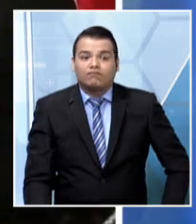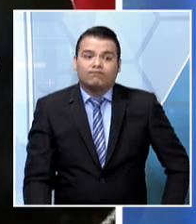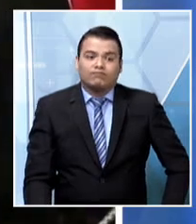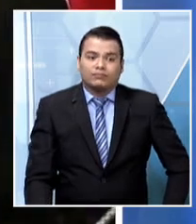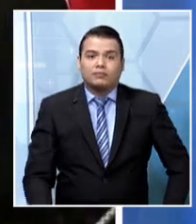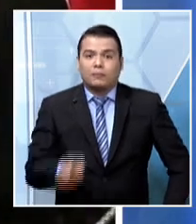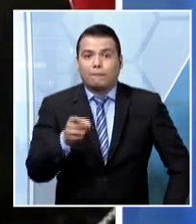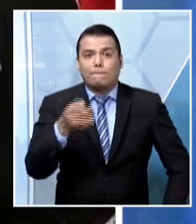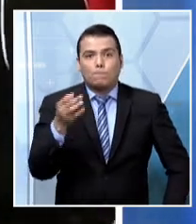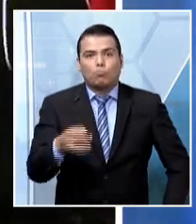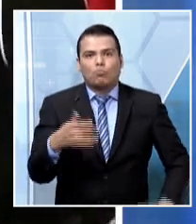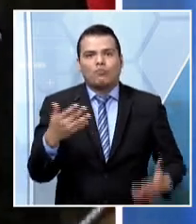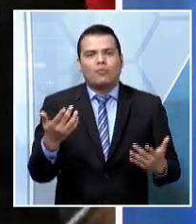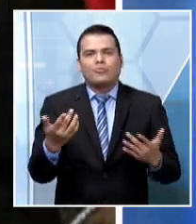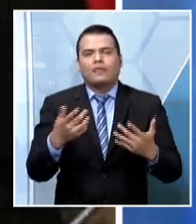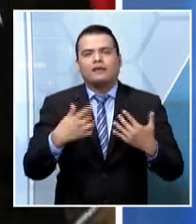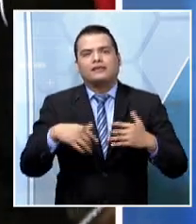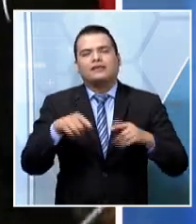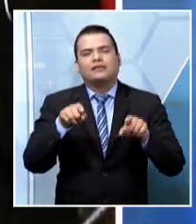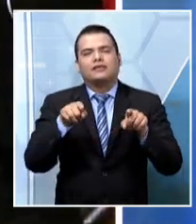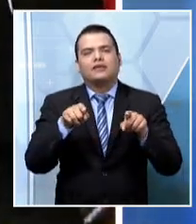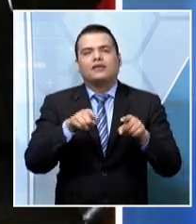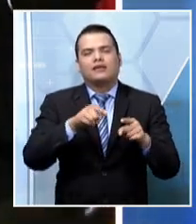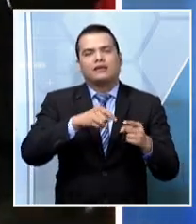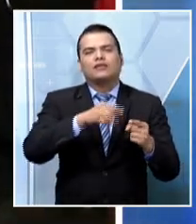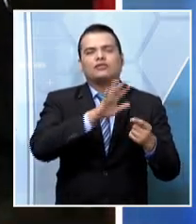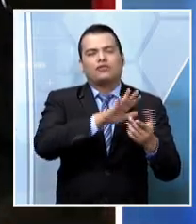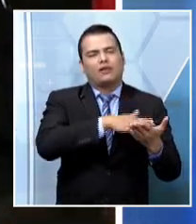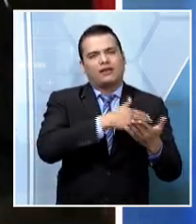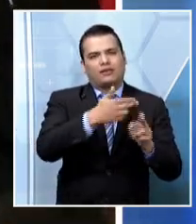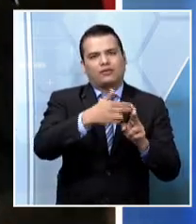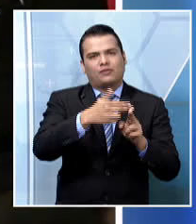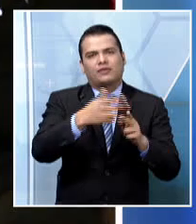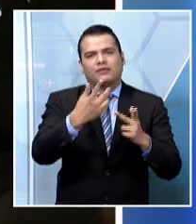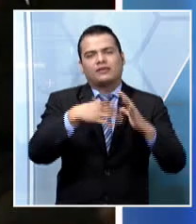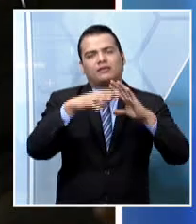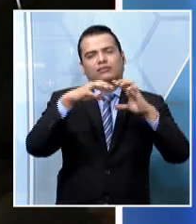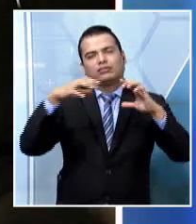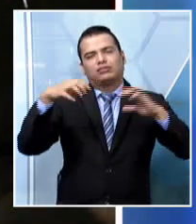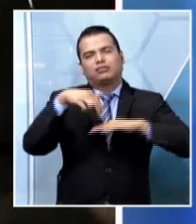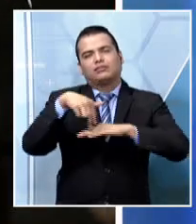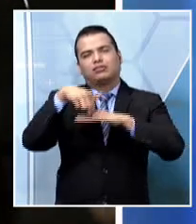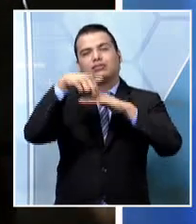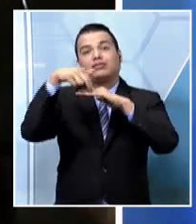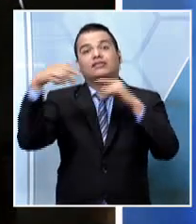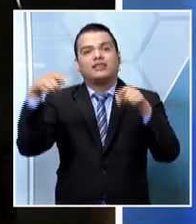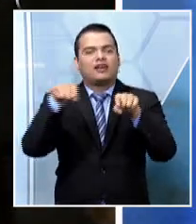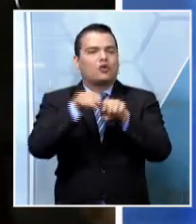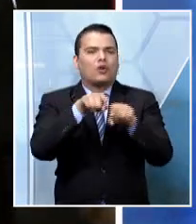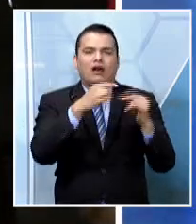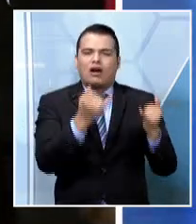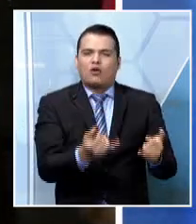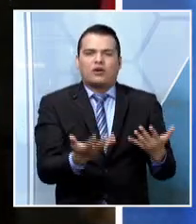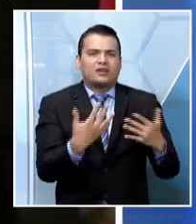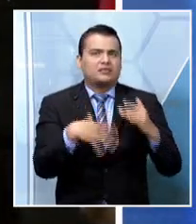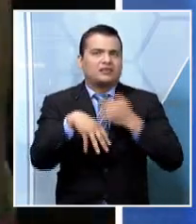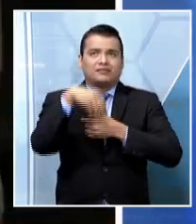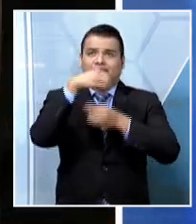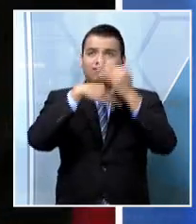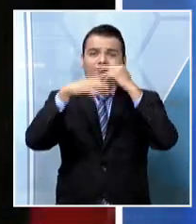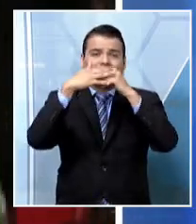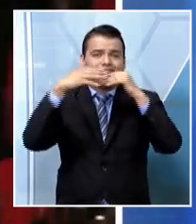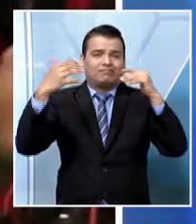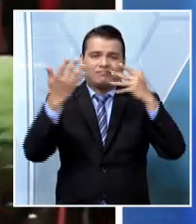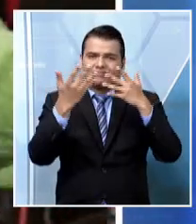trepado como en una de sus interpretaciones más queridas hacia esta obra gran conguero frank lebron quien desde ayer mismo se instaló en el cielo de estrellas